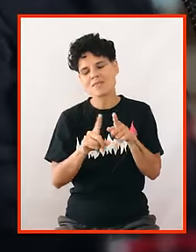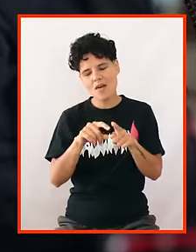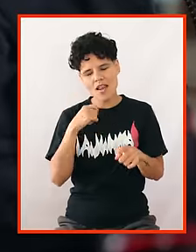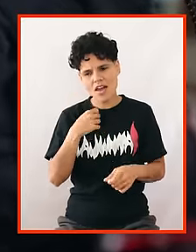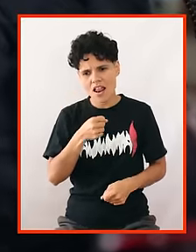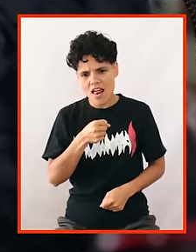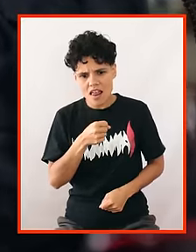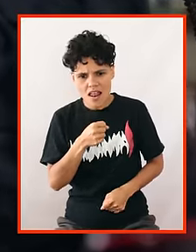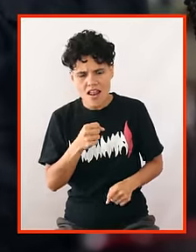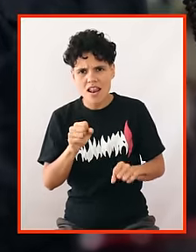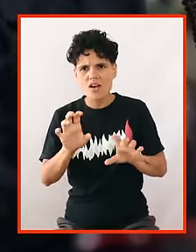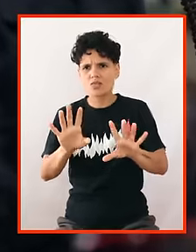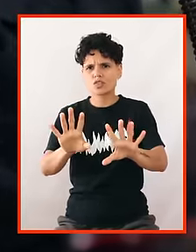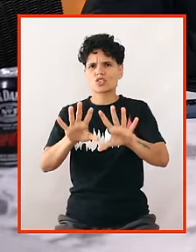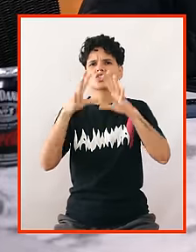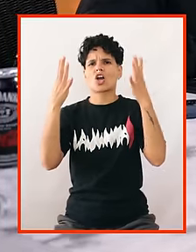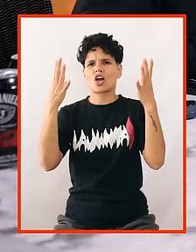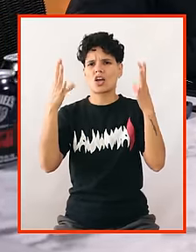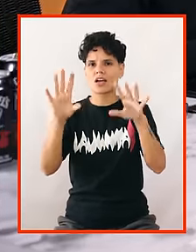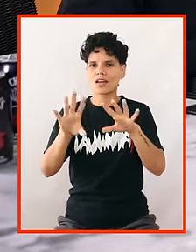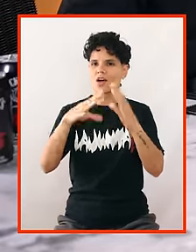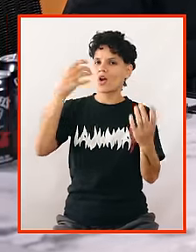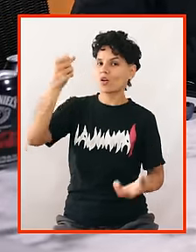una sorpresa, fue un shock.